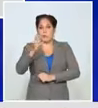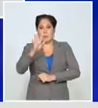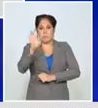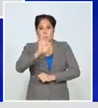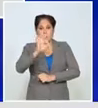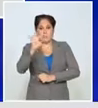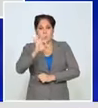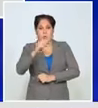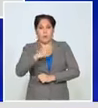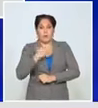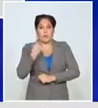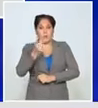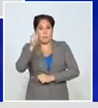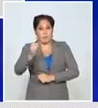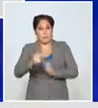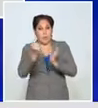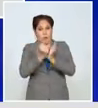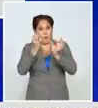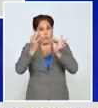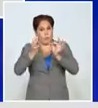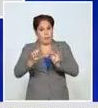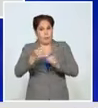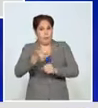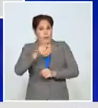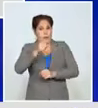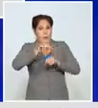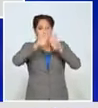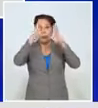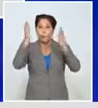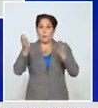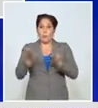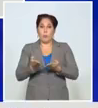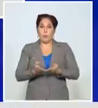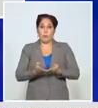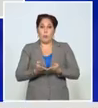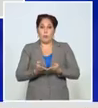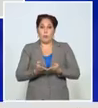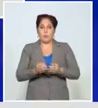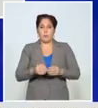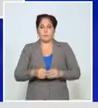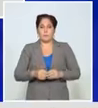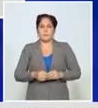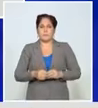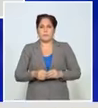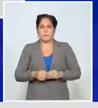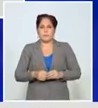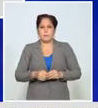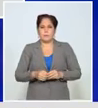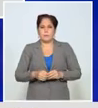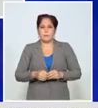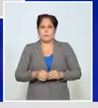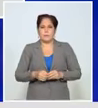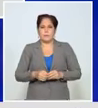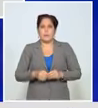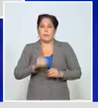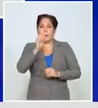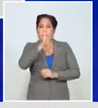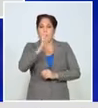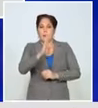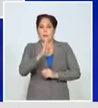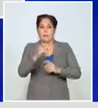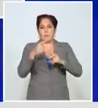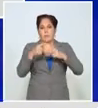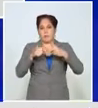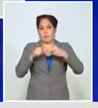28,4% de todos los casos notificados ayer en el mundo, diagnosticados en el mundo, entre Brasil y Estados